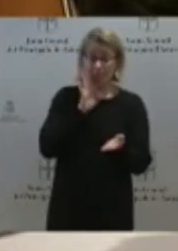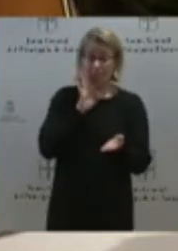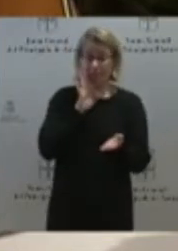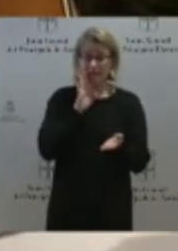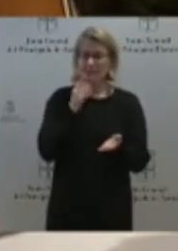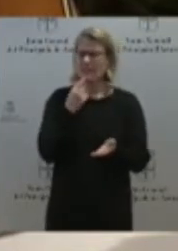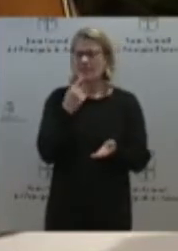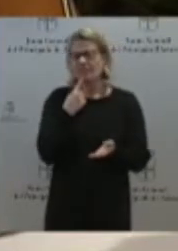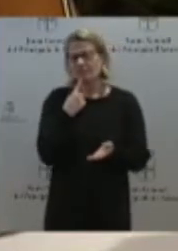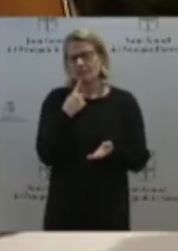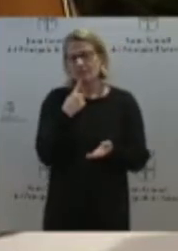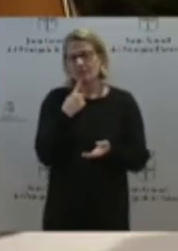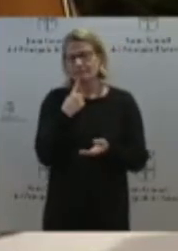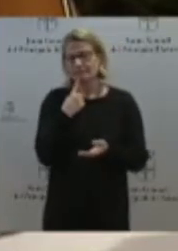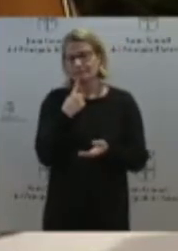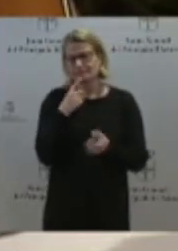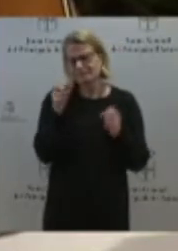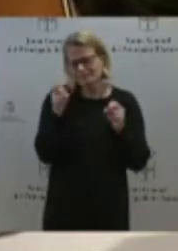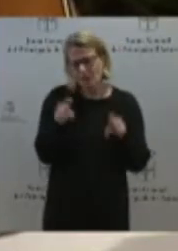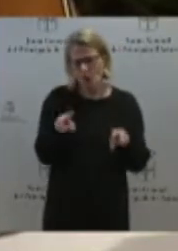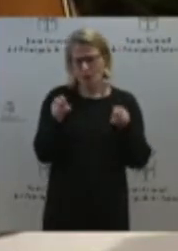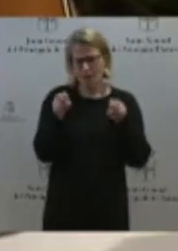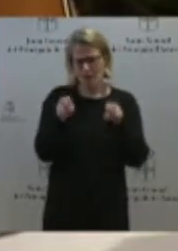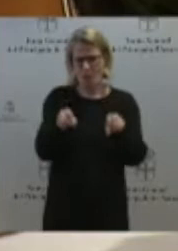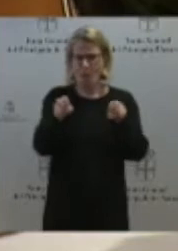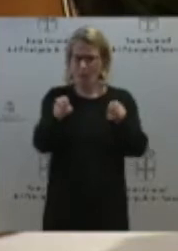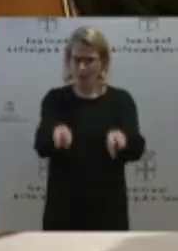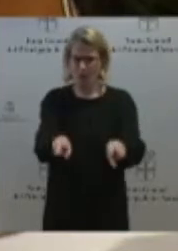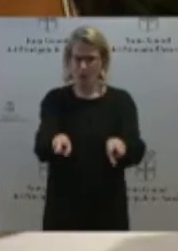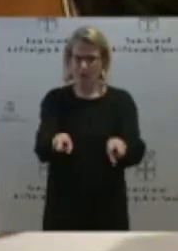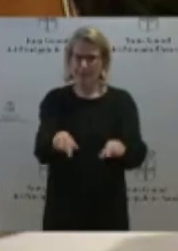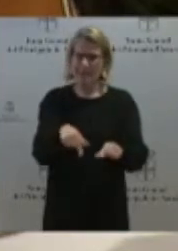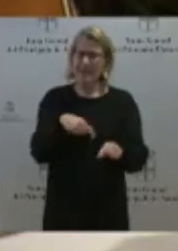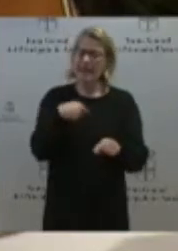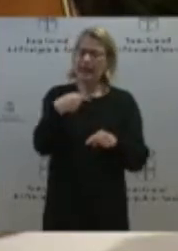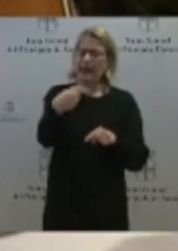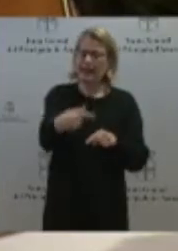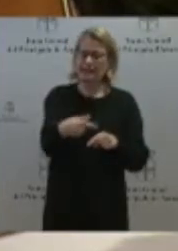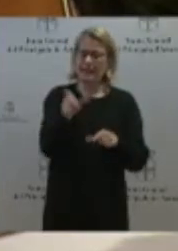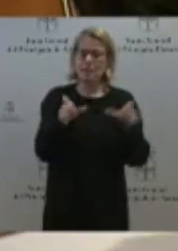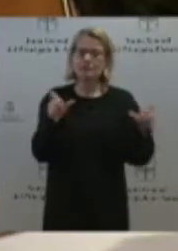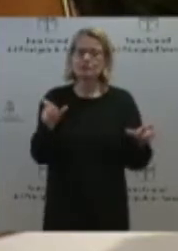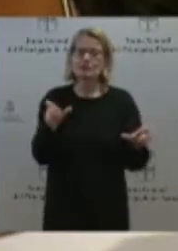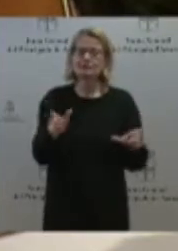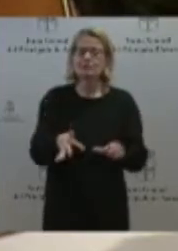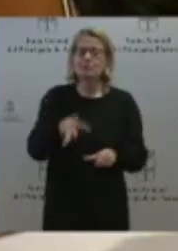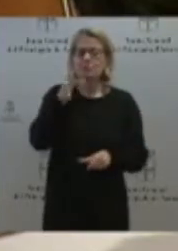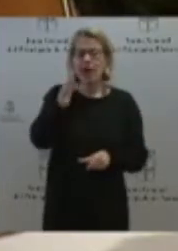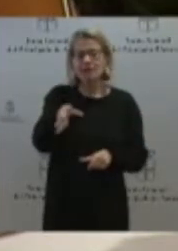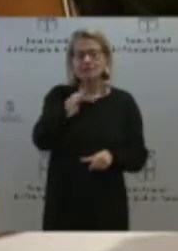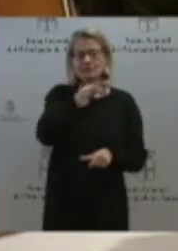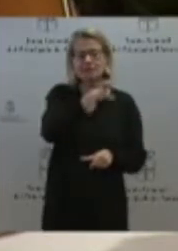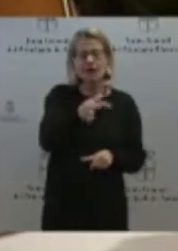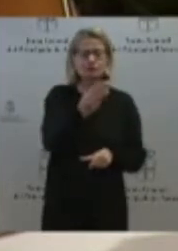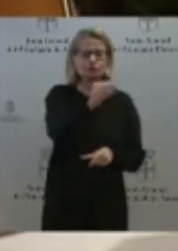una mancha de aceite y afecta cada día a más personas. Estamos hablando de que el 27,7% de la población asturiana está en